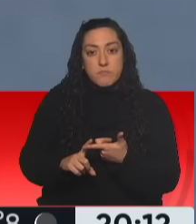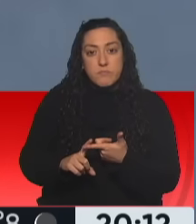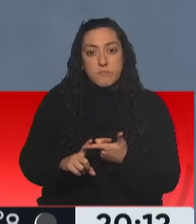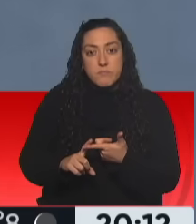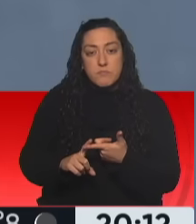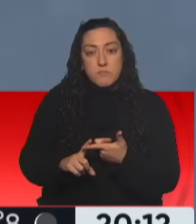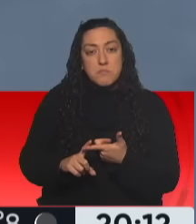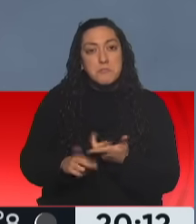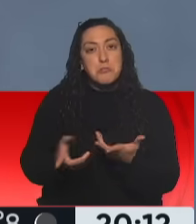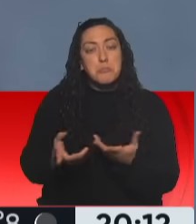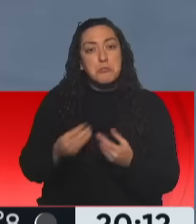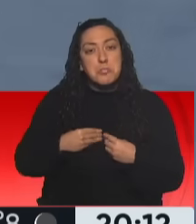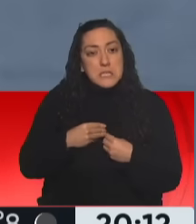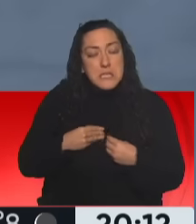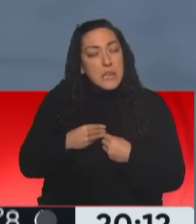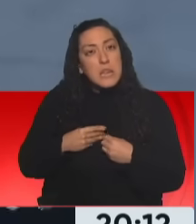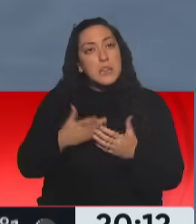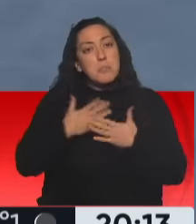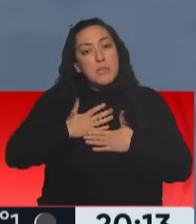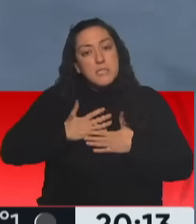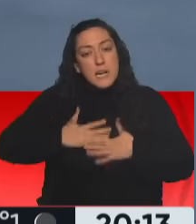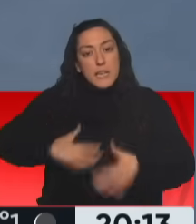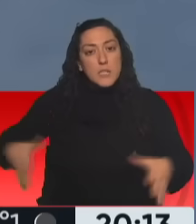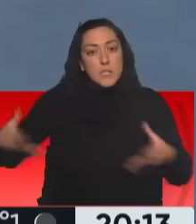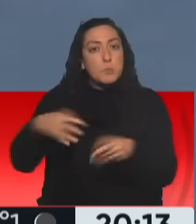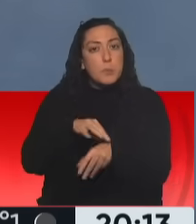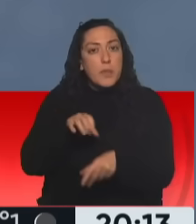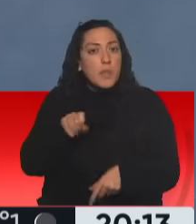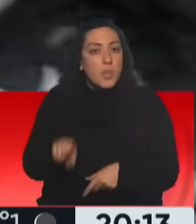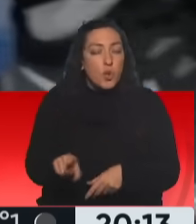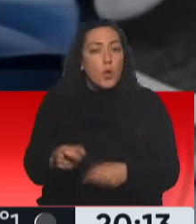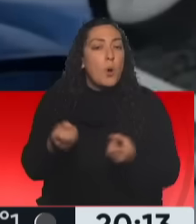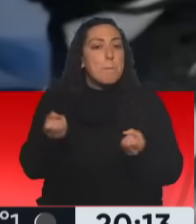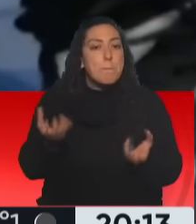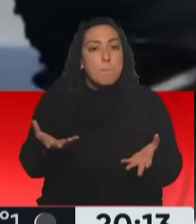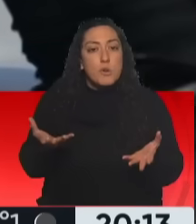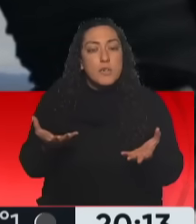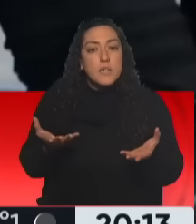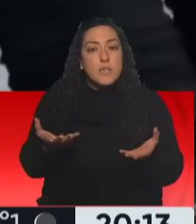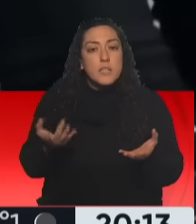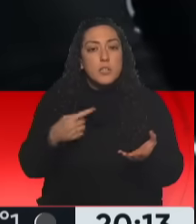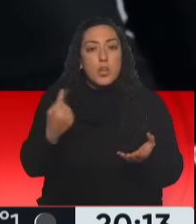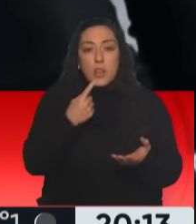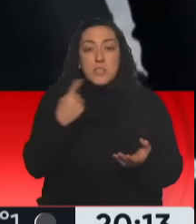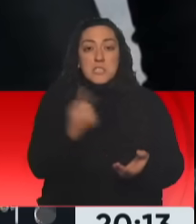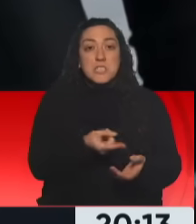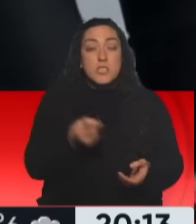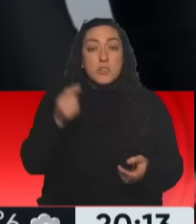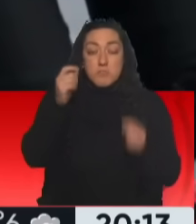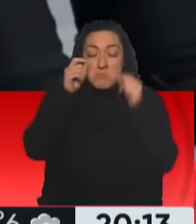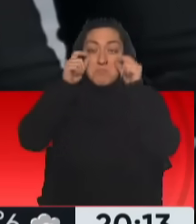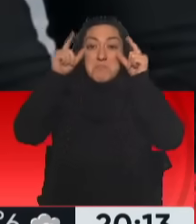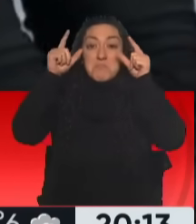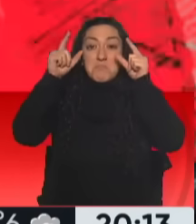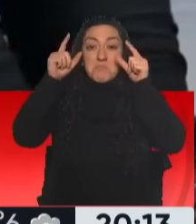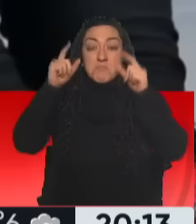cierta tranquilidad, digamos, dentro del equipo médico porque se nos dijo que abría los ojos, que Sí. respondía a algún